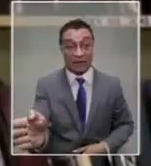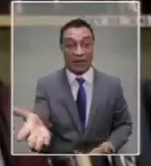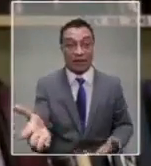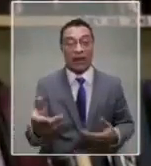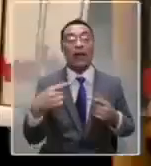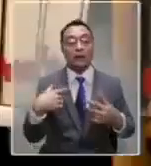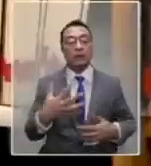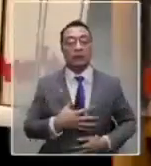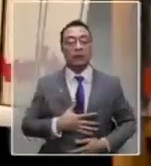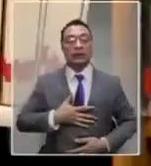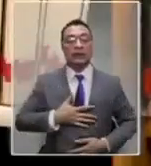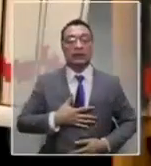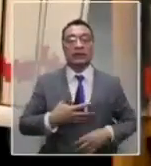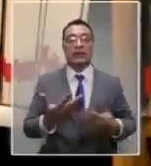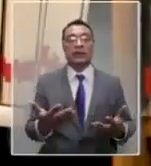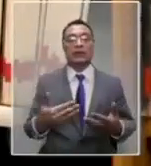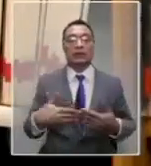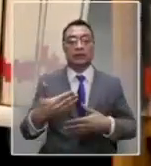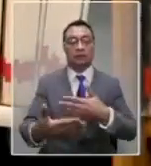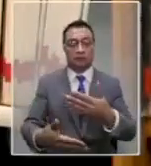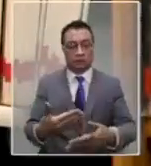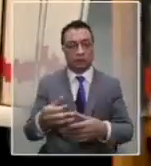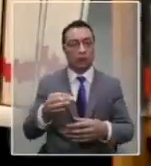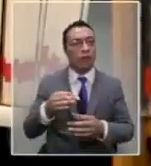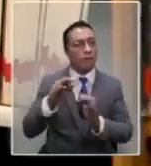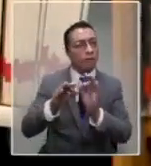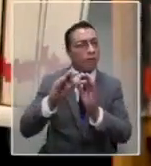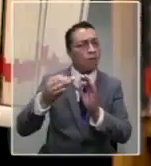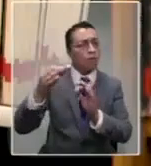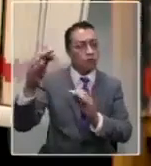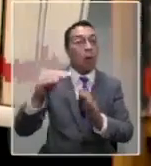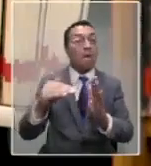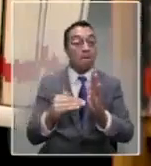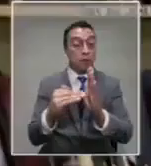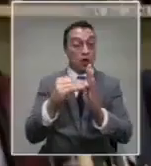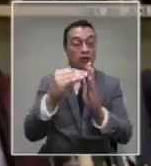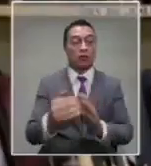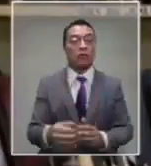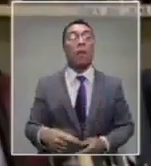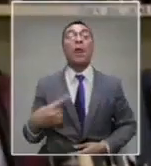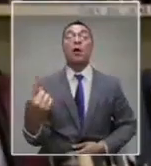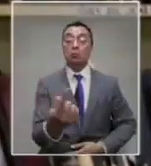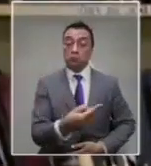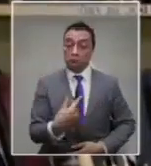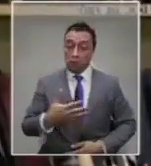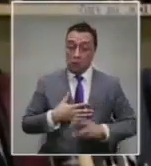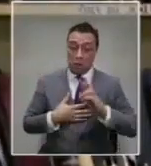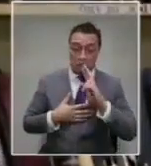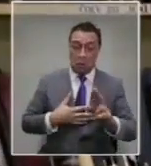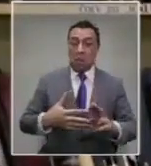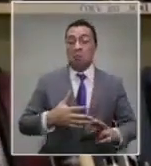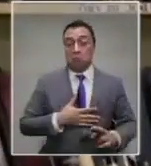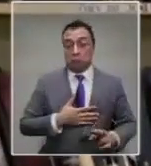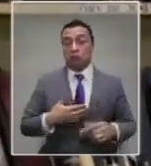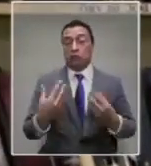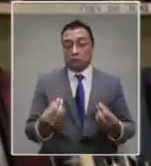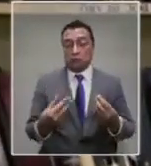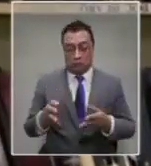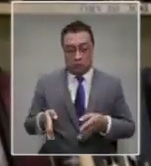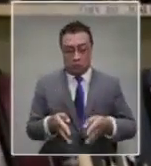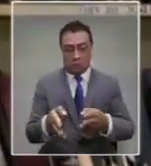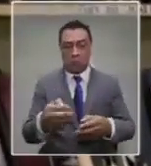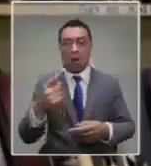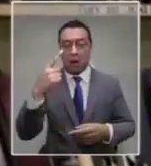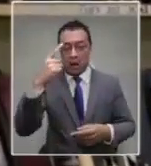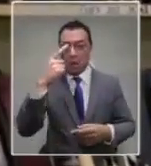avanzar, para sentir que vamos, digamos, en vías de progreso. A ver, nosotros obviamente tenemos líneas de